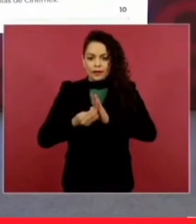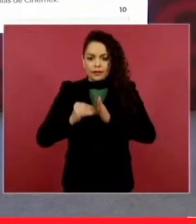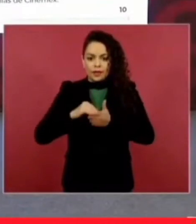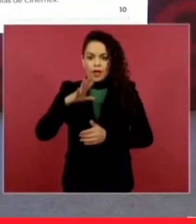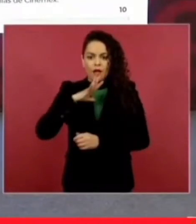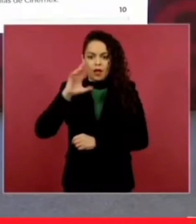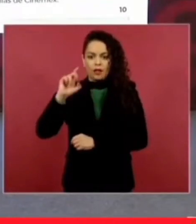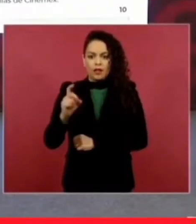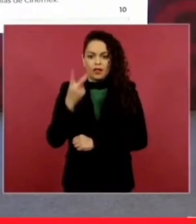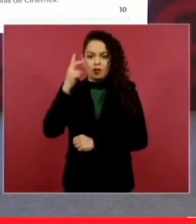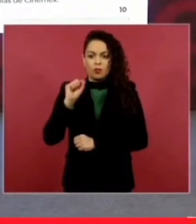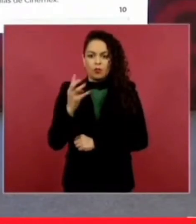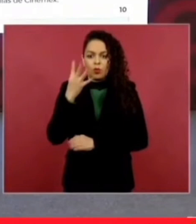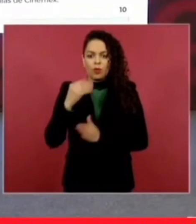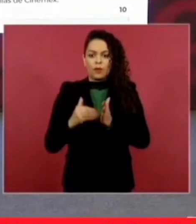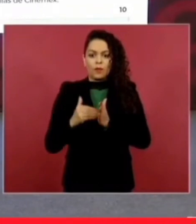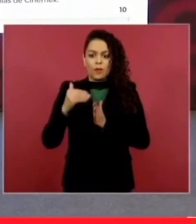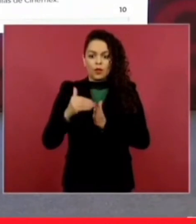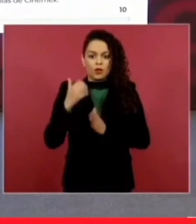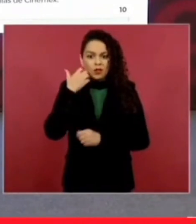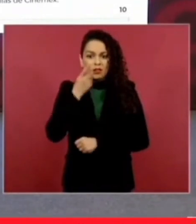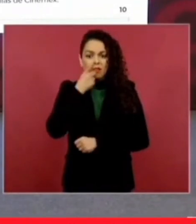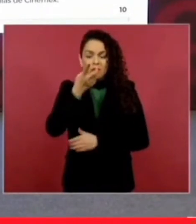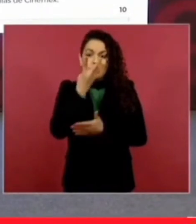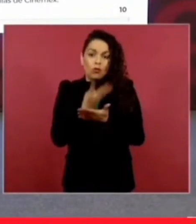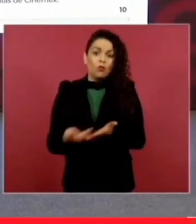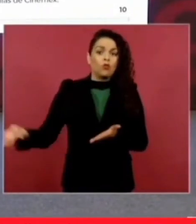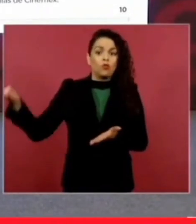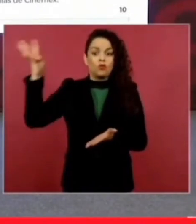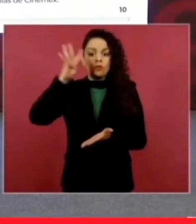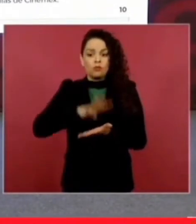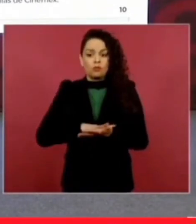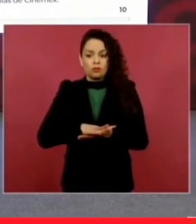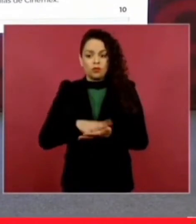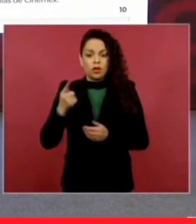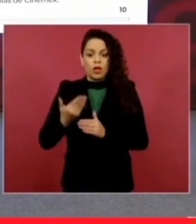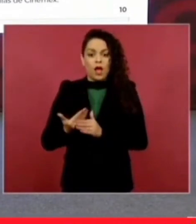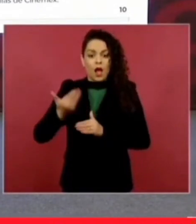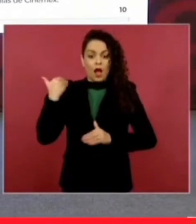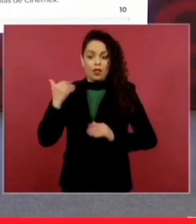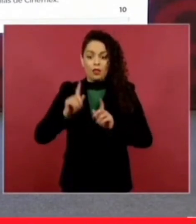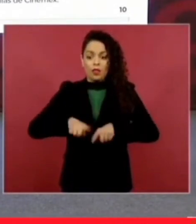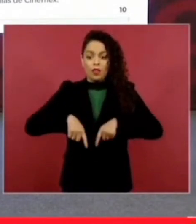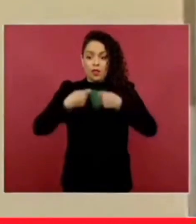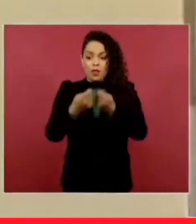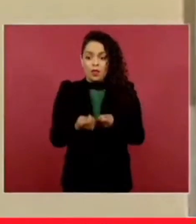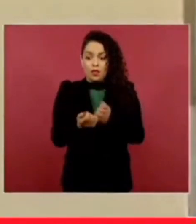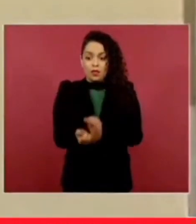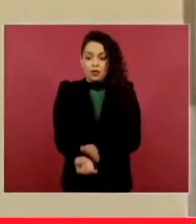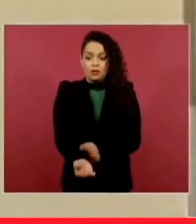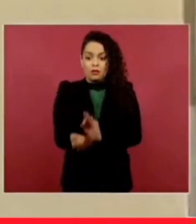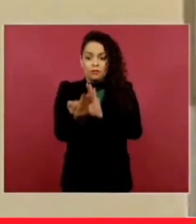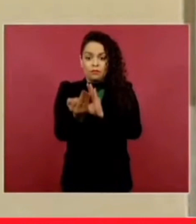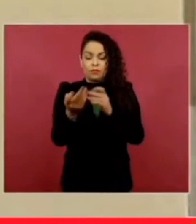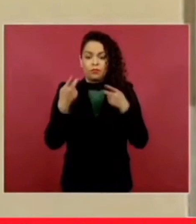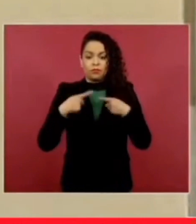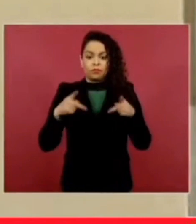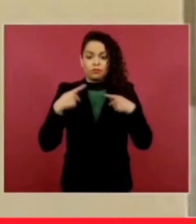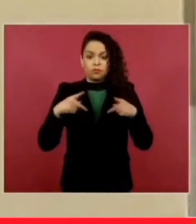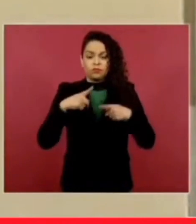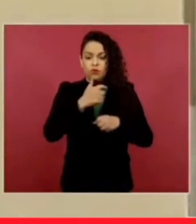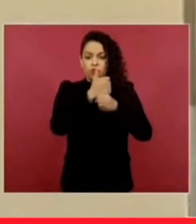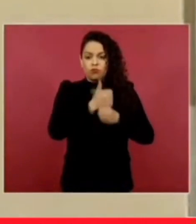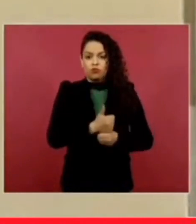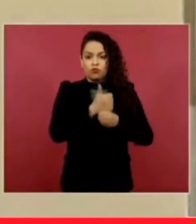millones, 4 veces más de lo mayor entregado directamente a los afectados en cuestiones de salud.